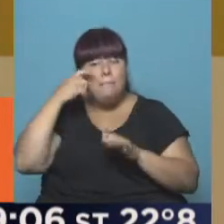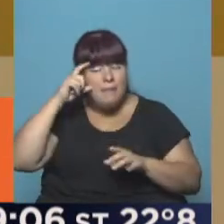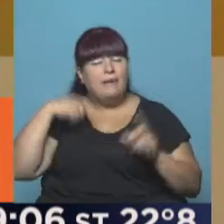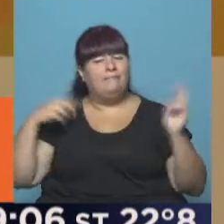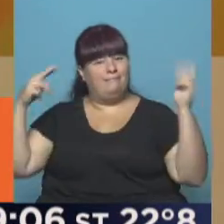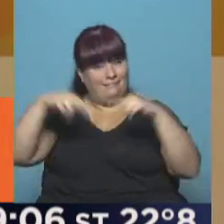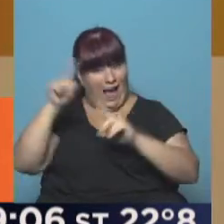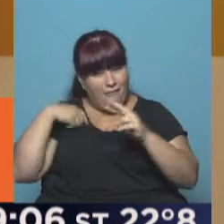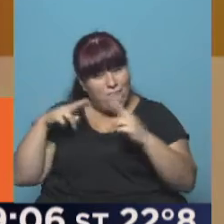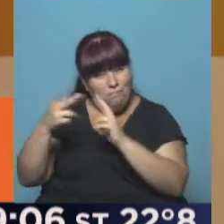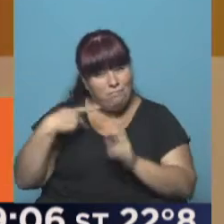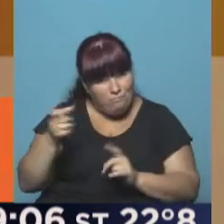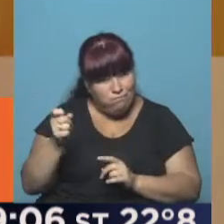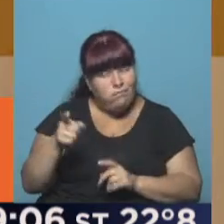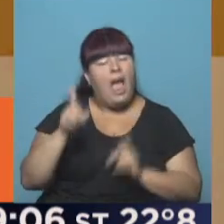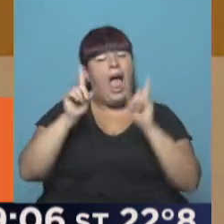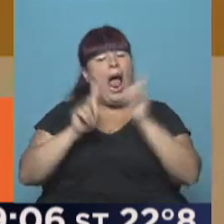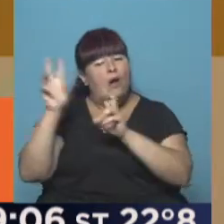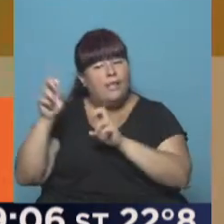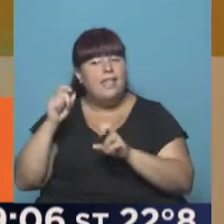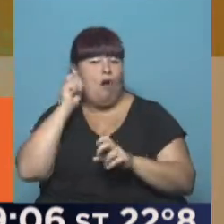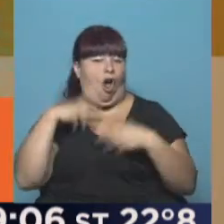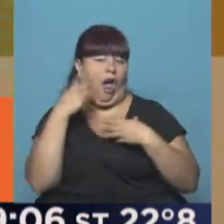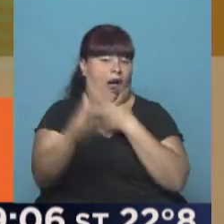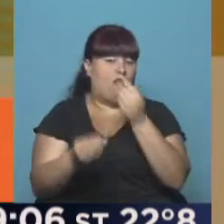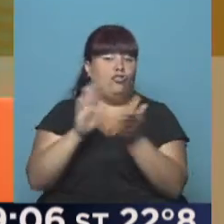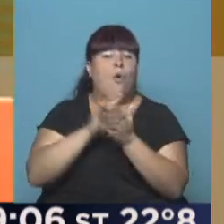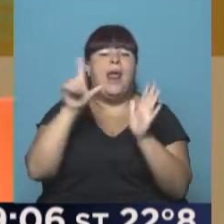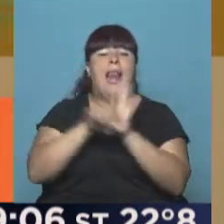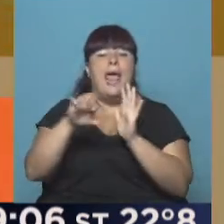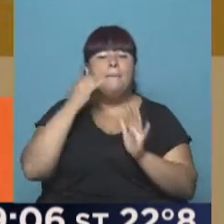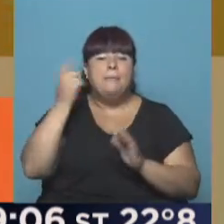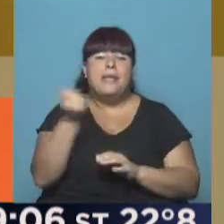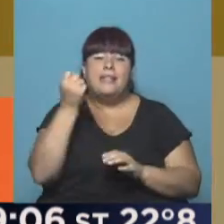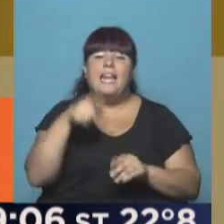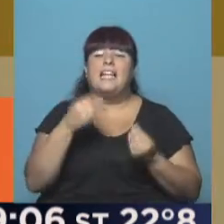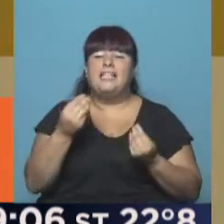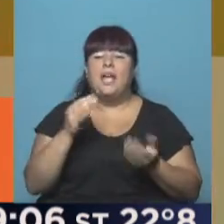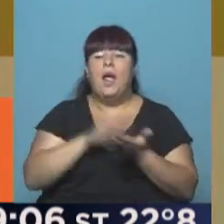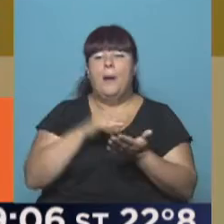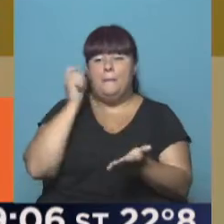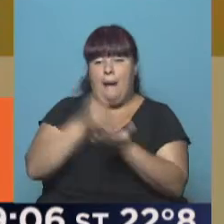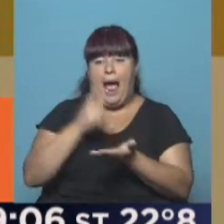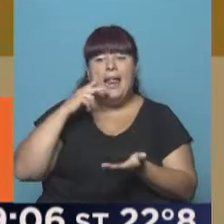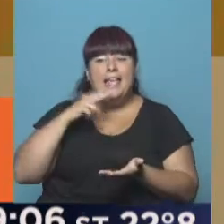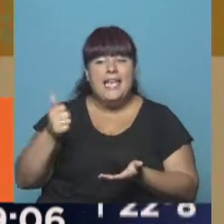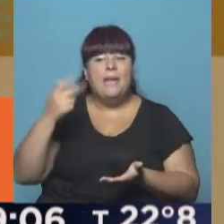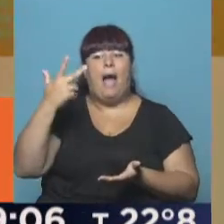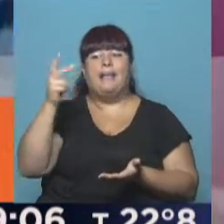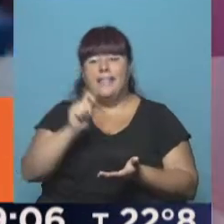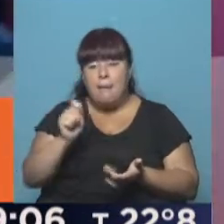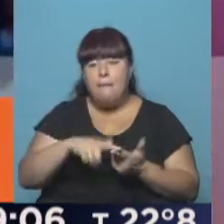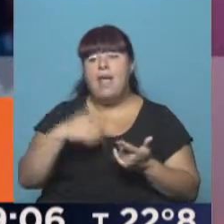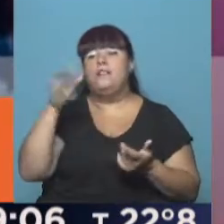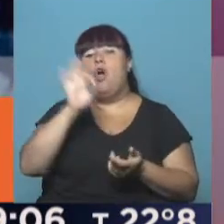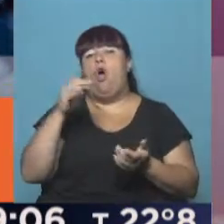encontramos alguna vez y algunas cosas pudimos aportar de la ley primero que salió como interesante expuesto de poder pagar deriva a 90 días o de